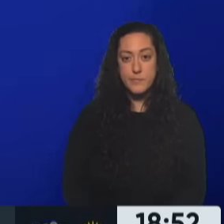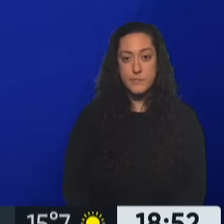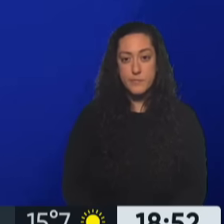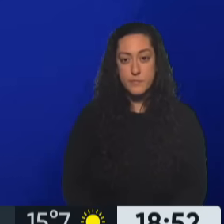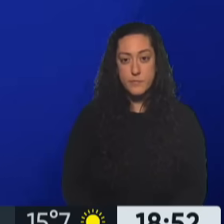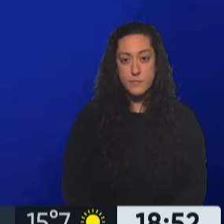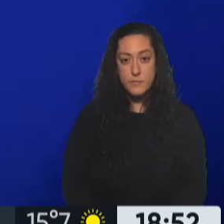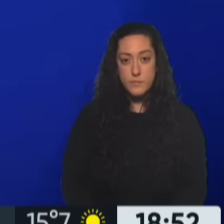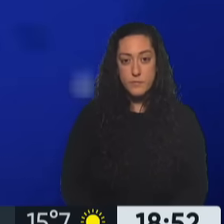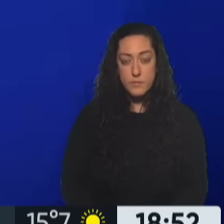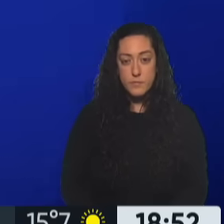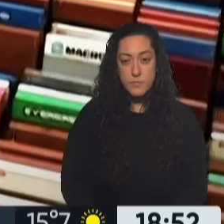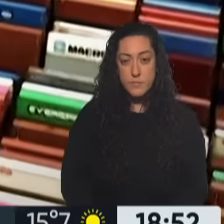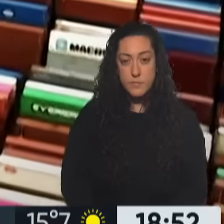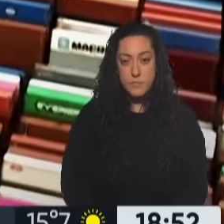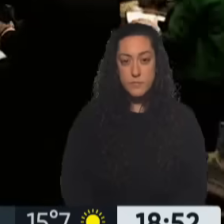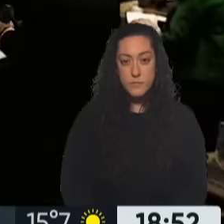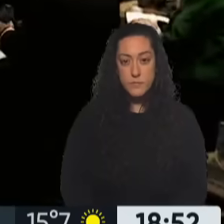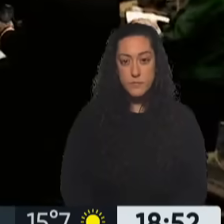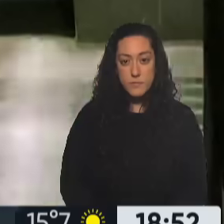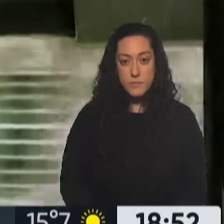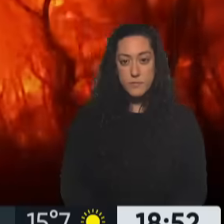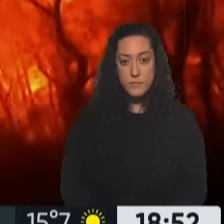queremos imperador.